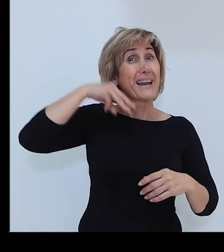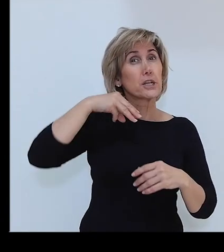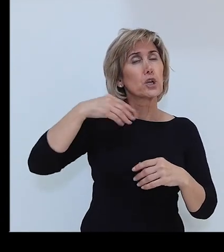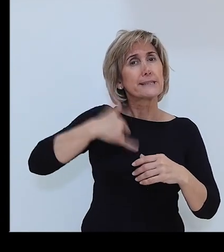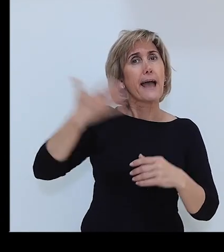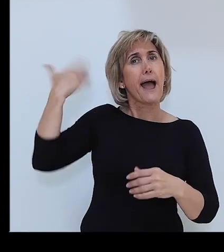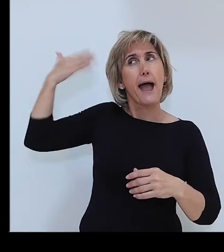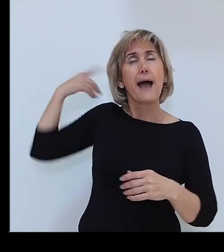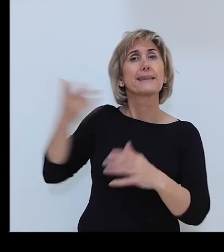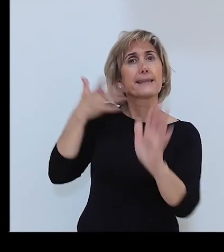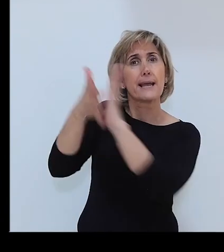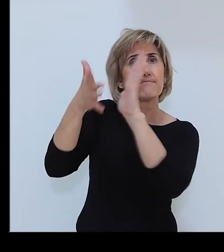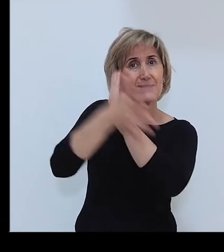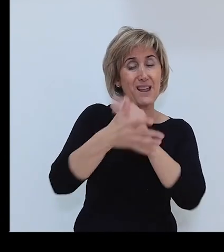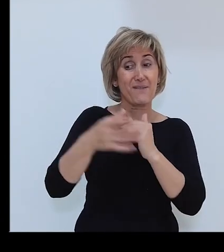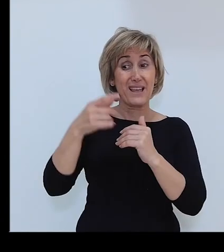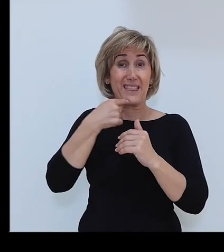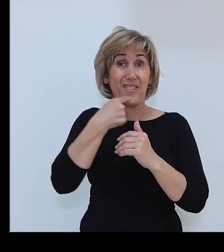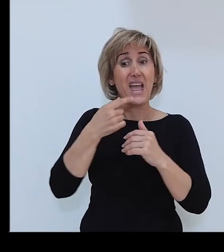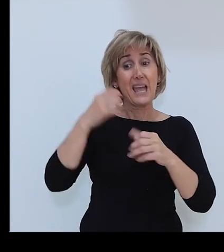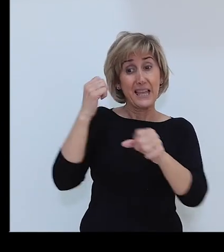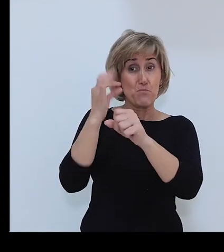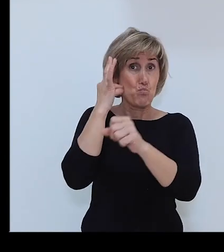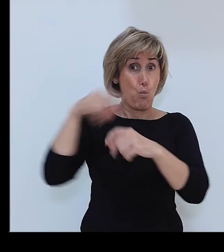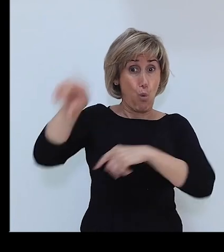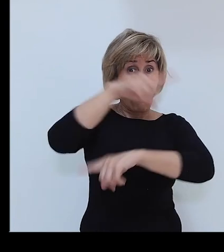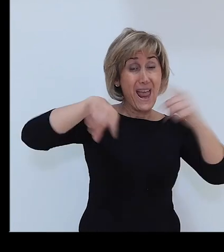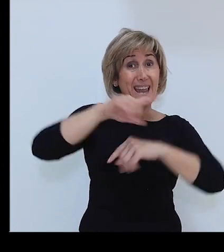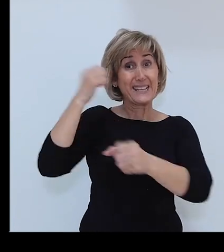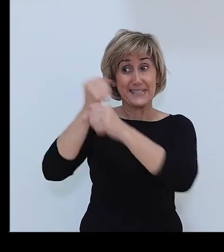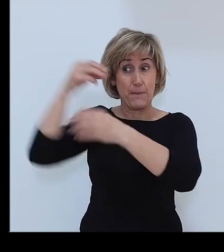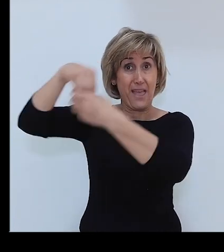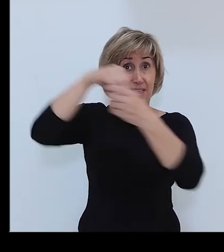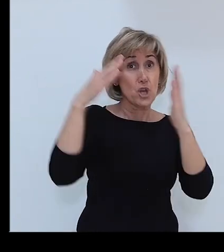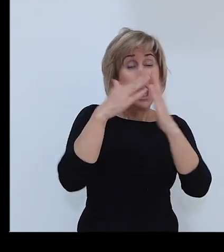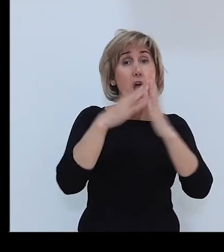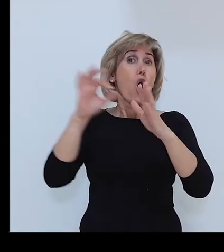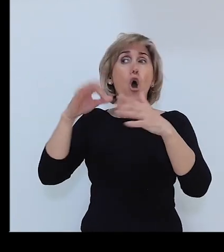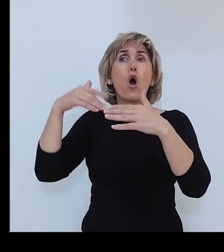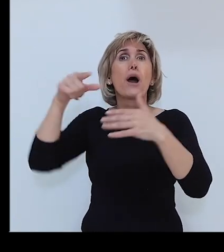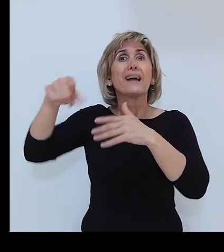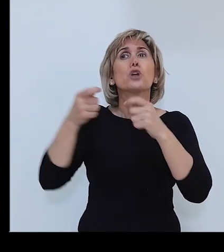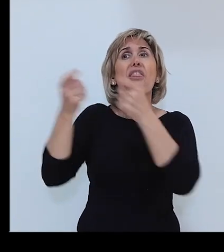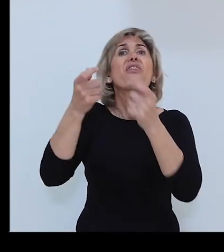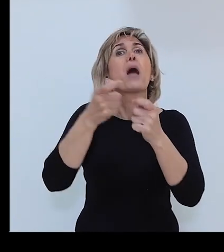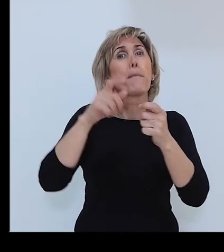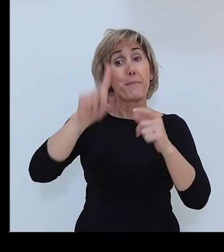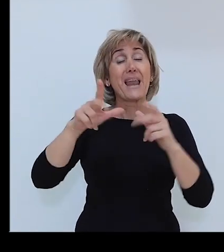que es una referente, ¿no? Y dice, bueno, pues Martino ya hablaba de todo eso, ya hablaba de cómo el